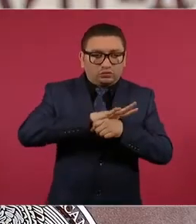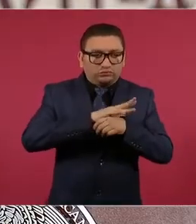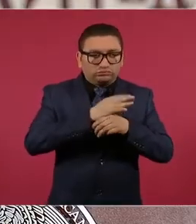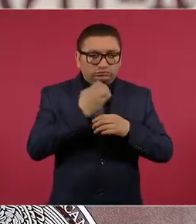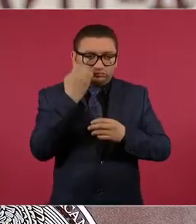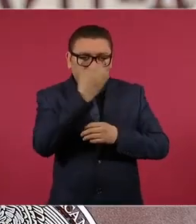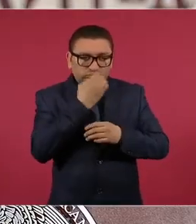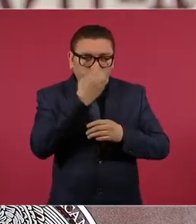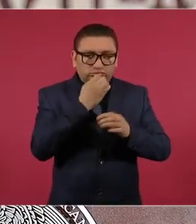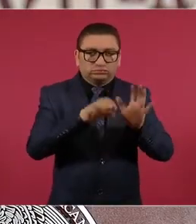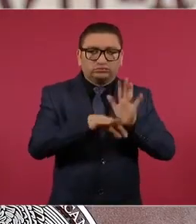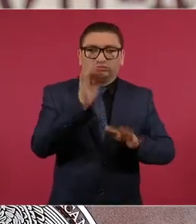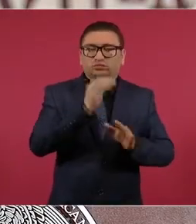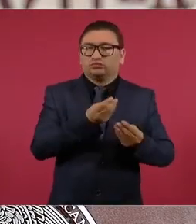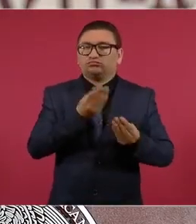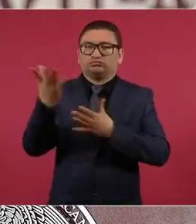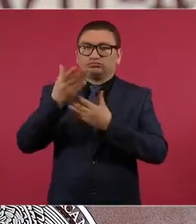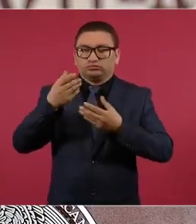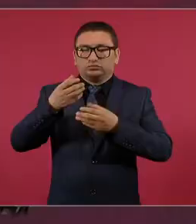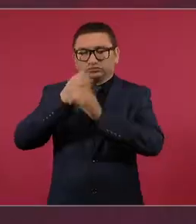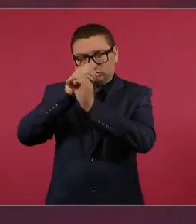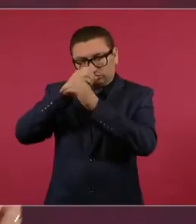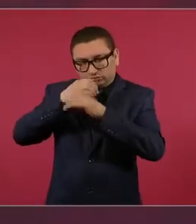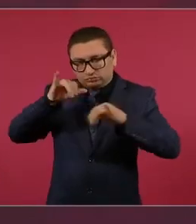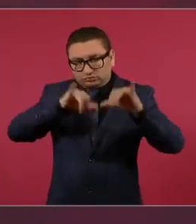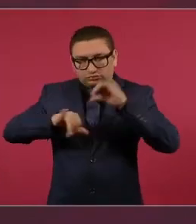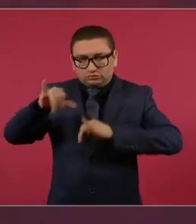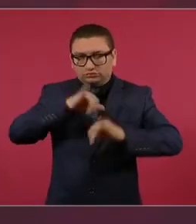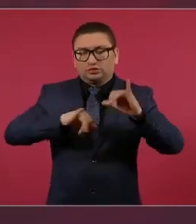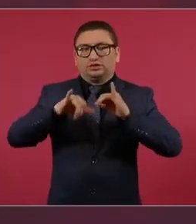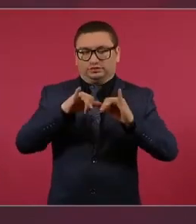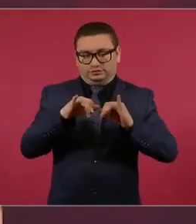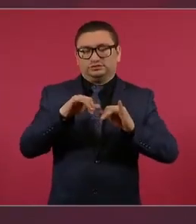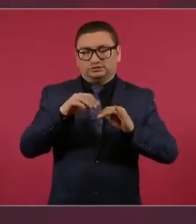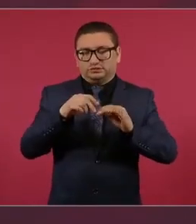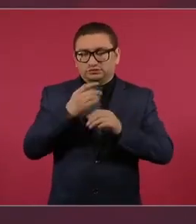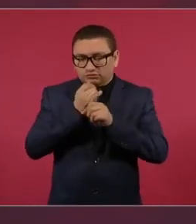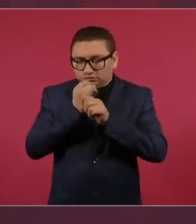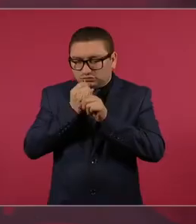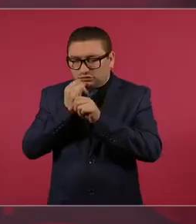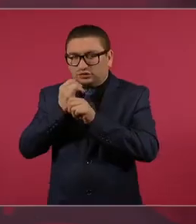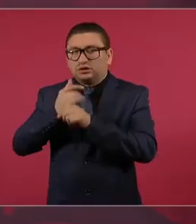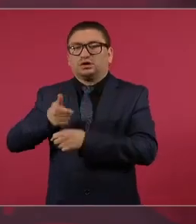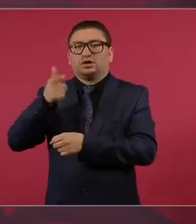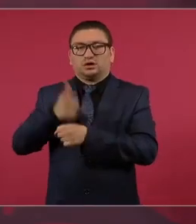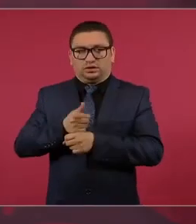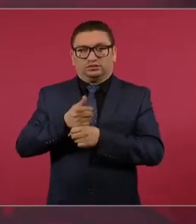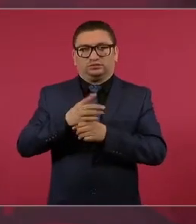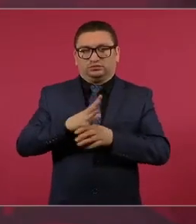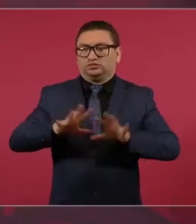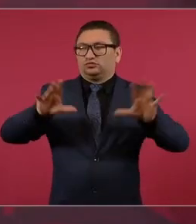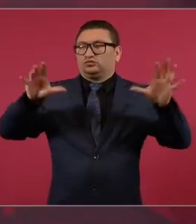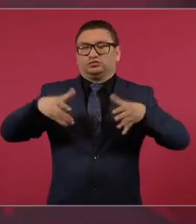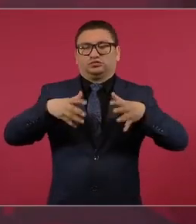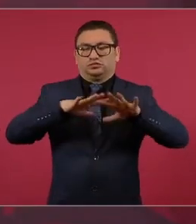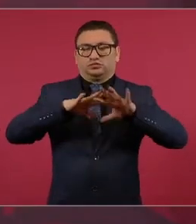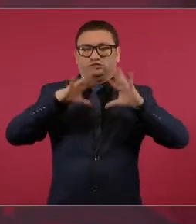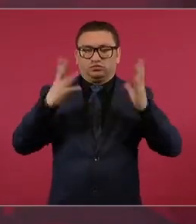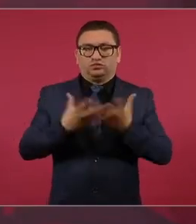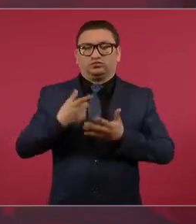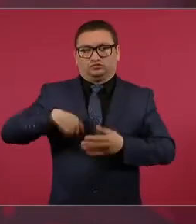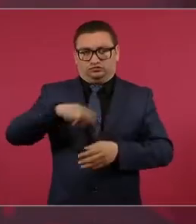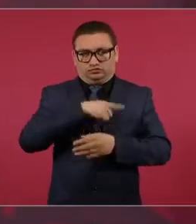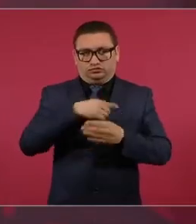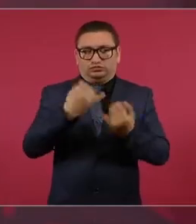se envían a estos laboratorios de secuenciación y se participa Dentro de este gran consorcio global que también